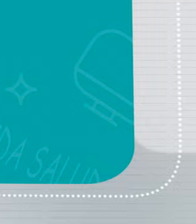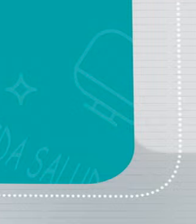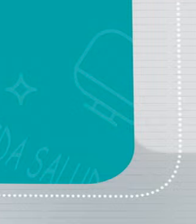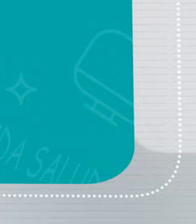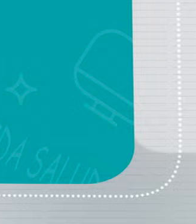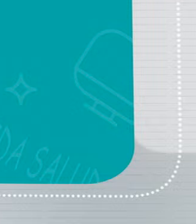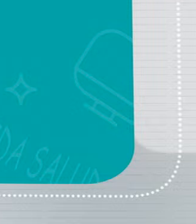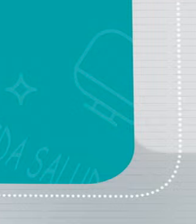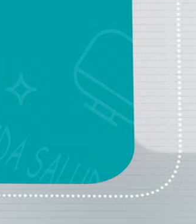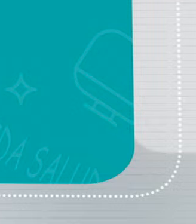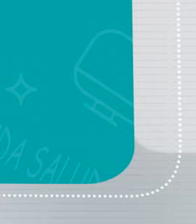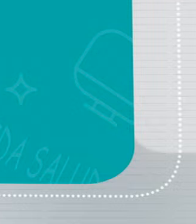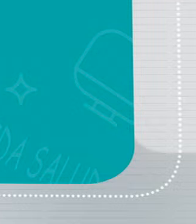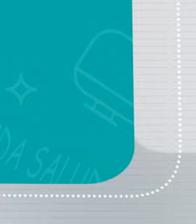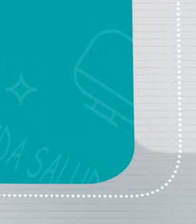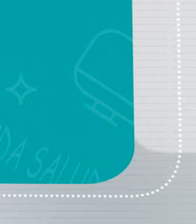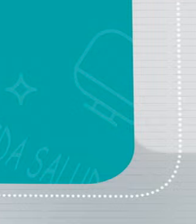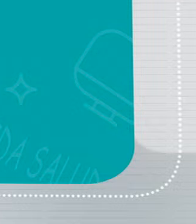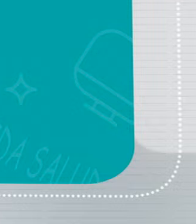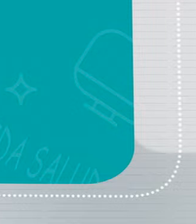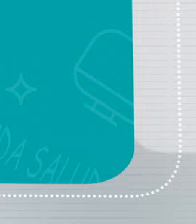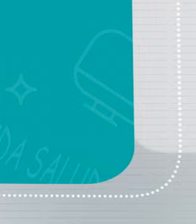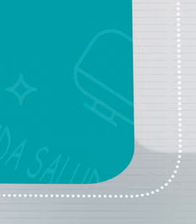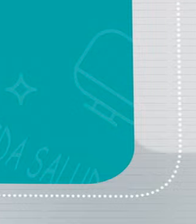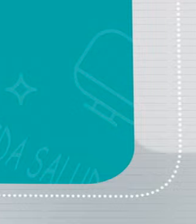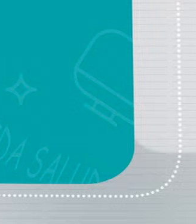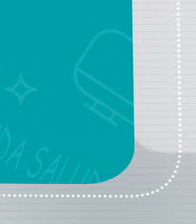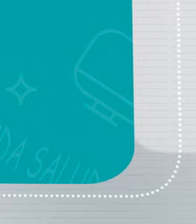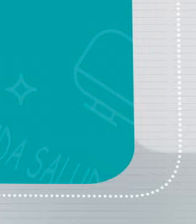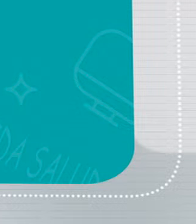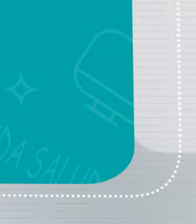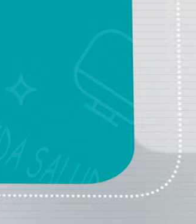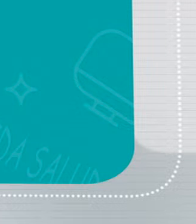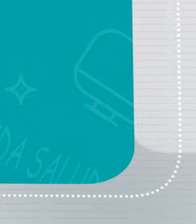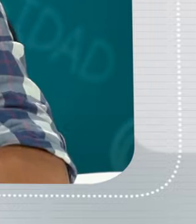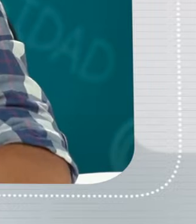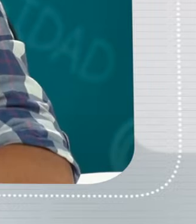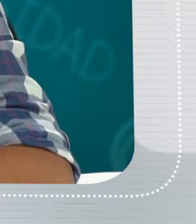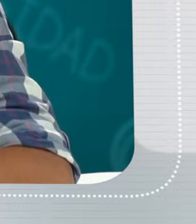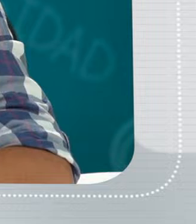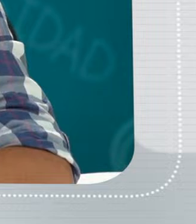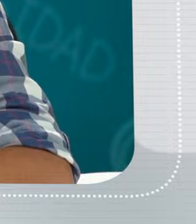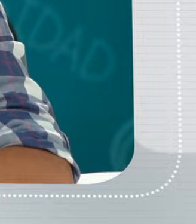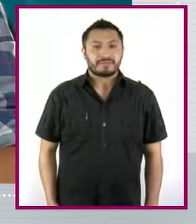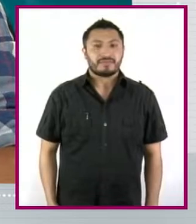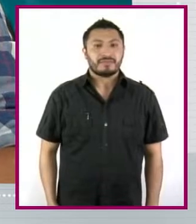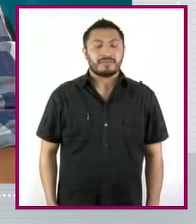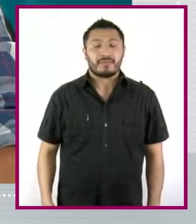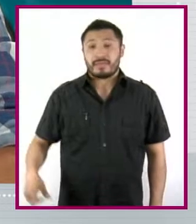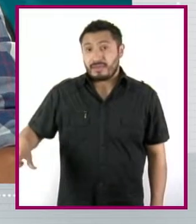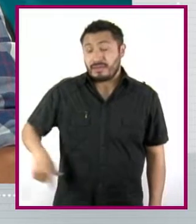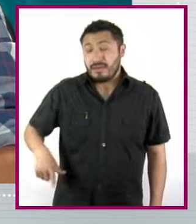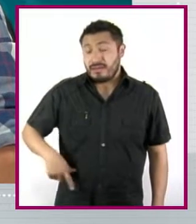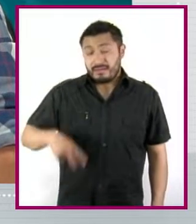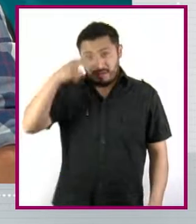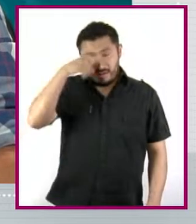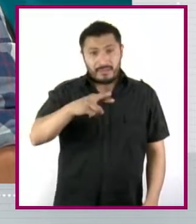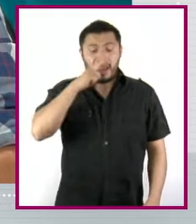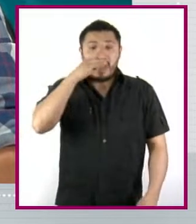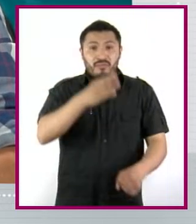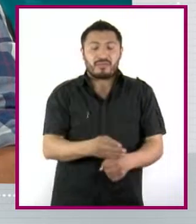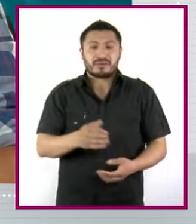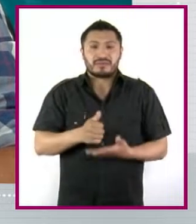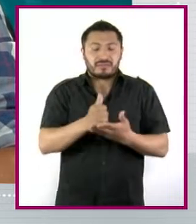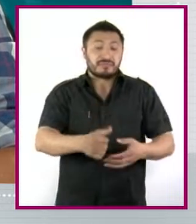fueron ordenados, tolerados y ocultados por sus mandos sin que hayan sido sancionados. El gobierno mexicano es responsable de la seguridad de